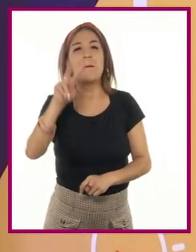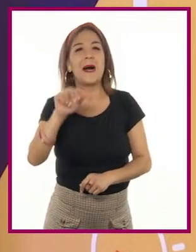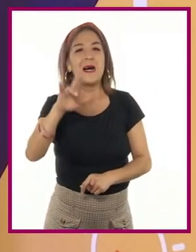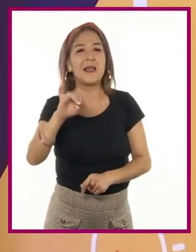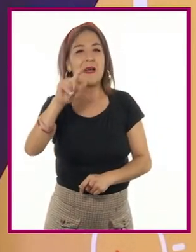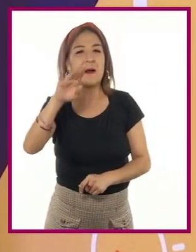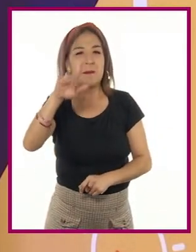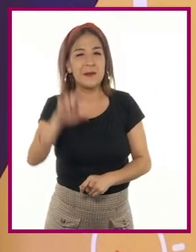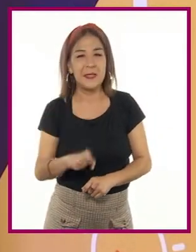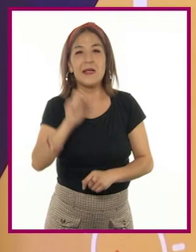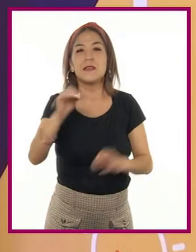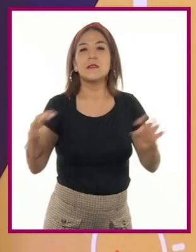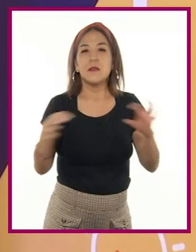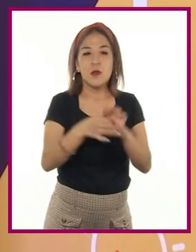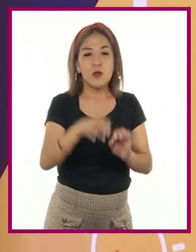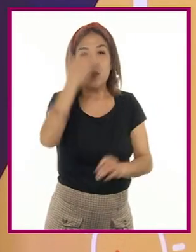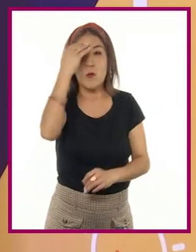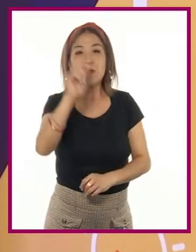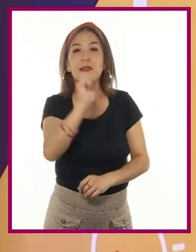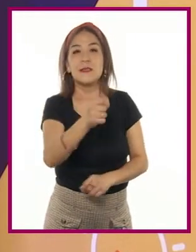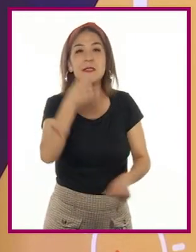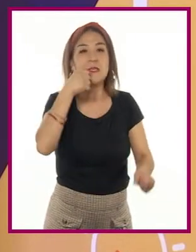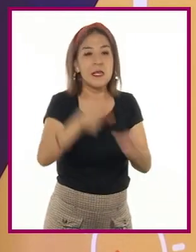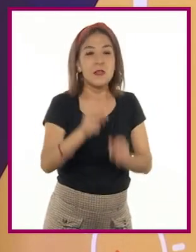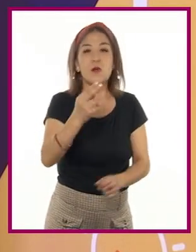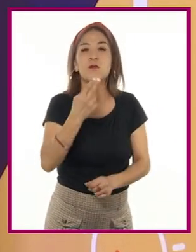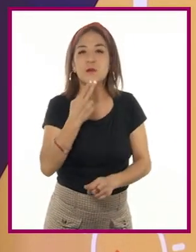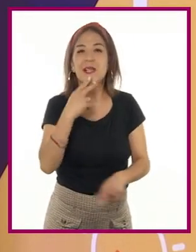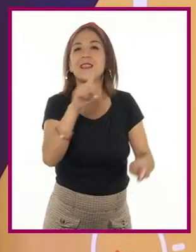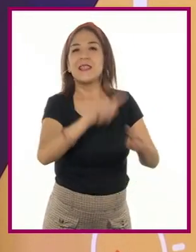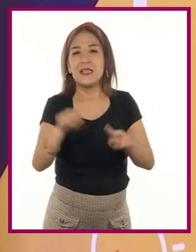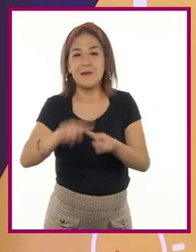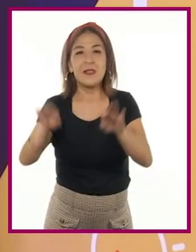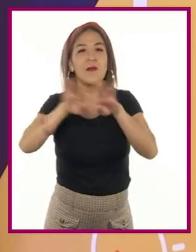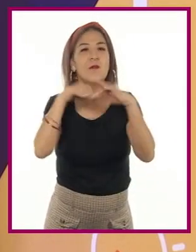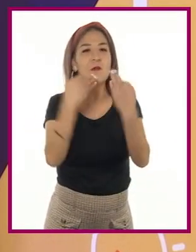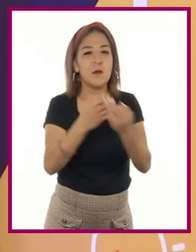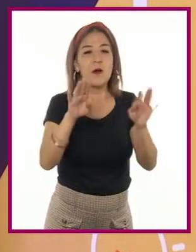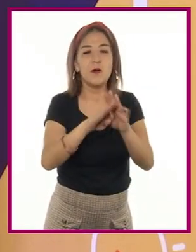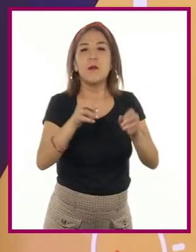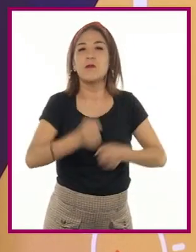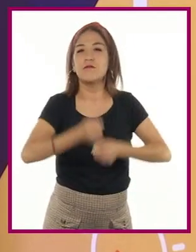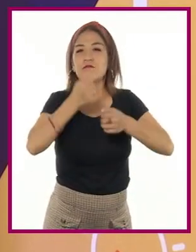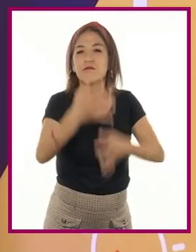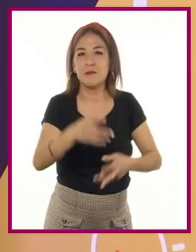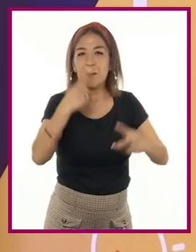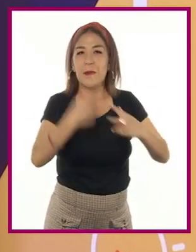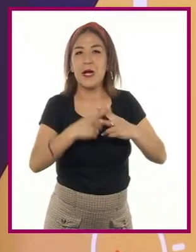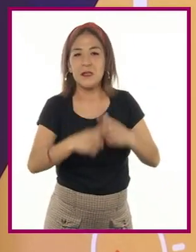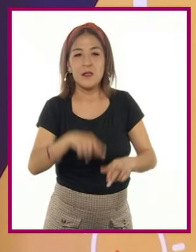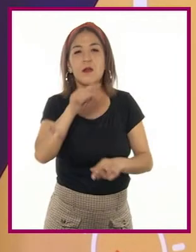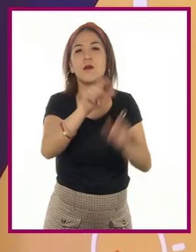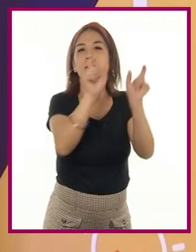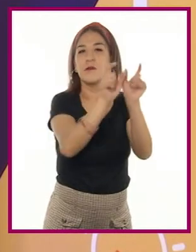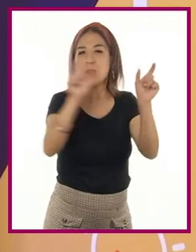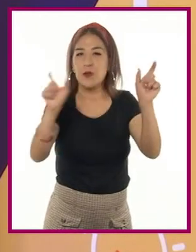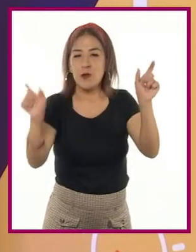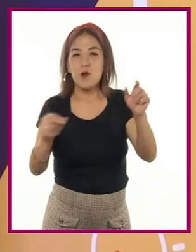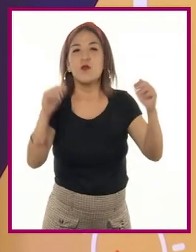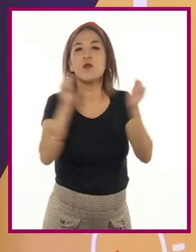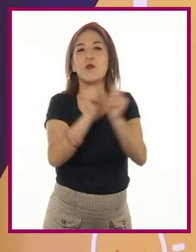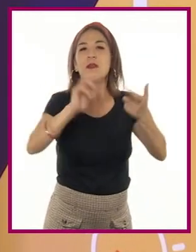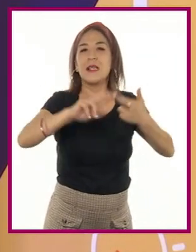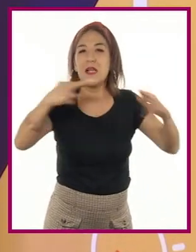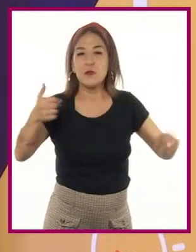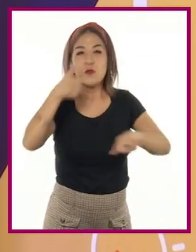se reconoce que las literales se utilizan en diversas formas de expresiones matemáticas como fórmulas relaciones